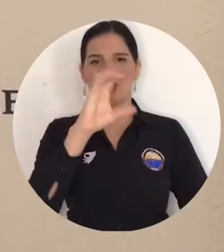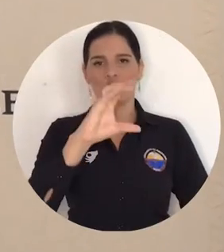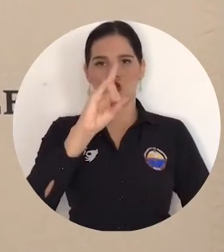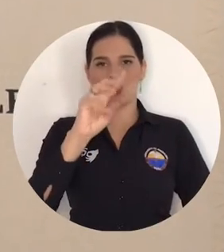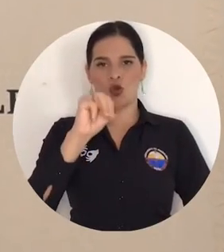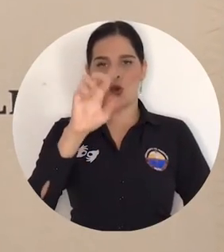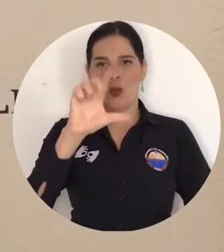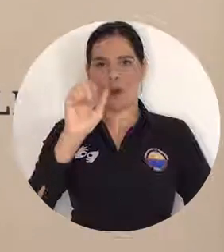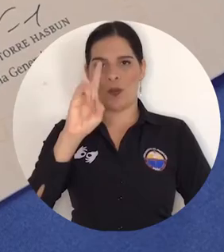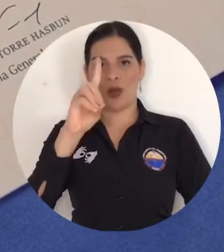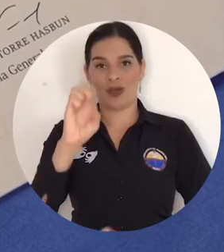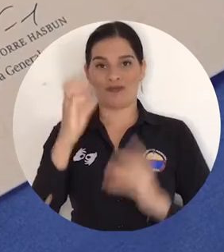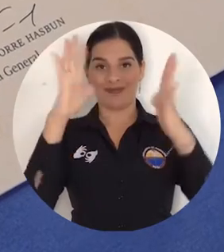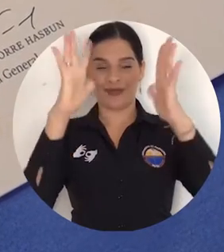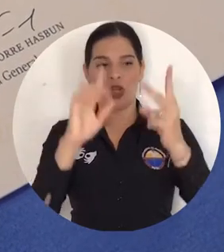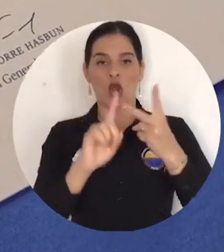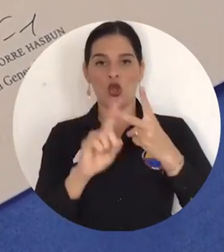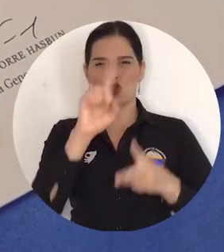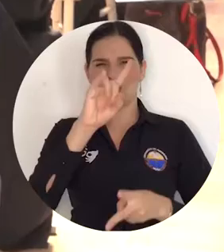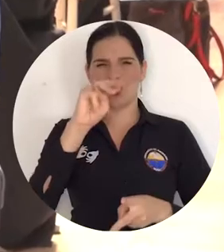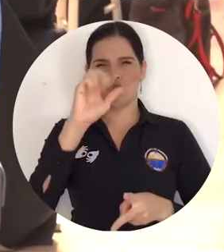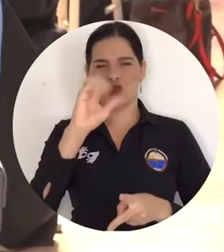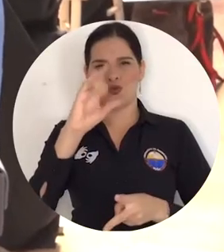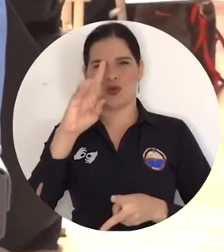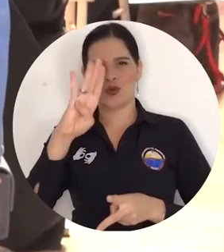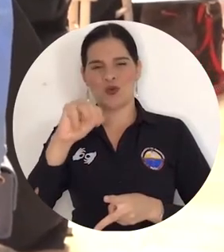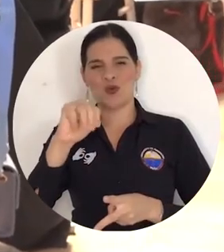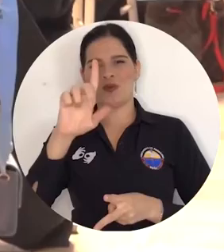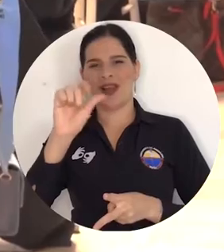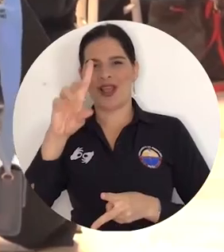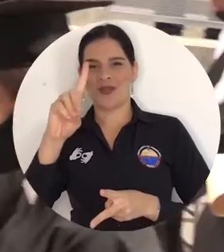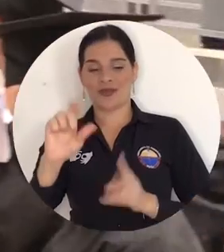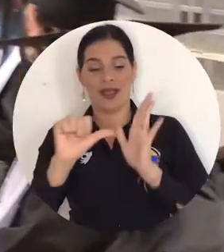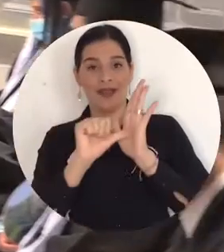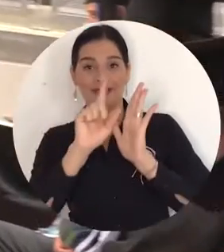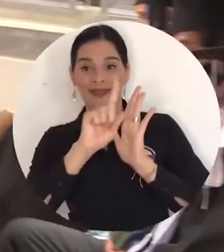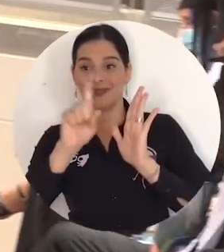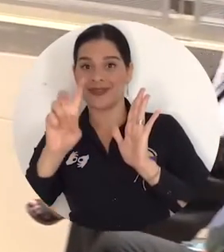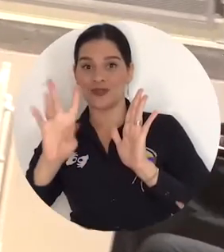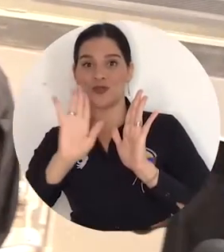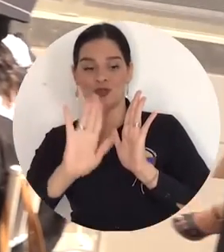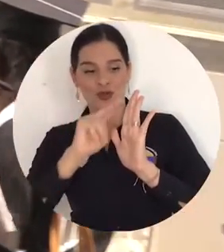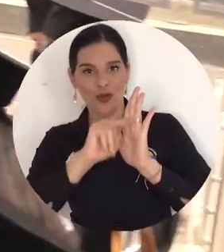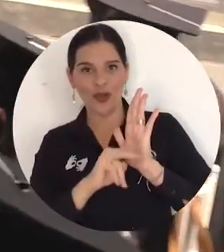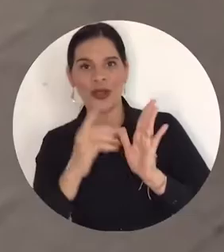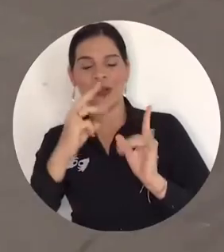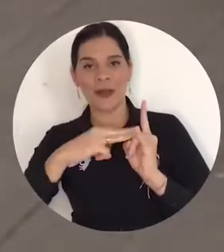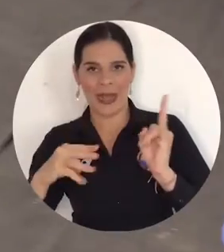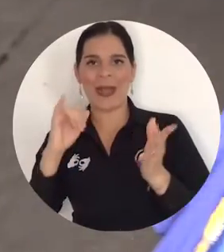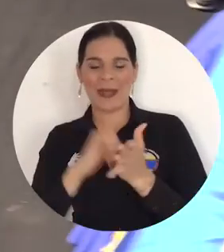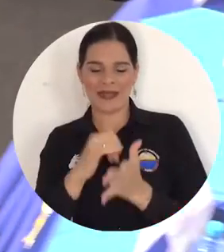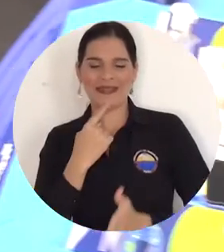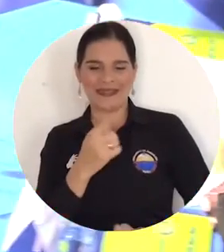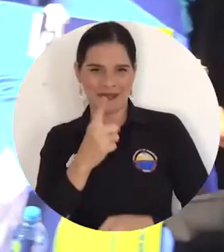cum laude y suma cum laude como lo estipula el artículo 162 del reglamento estudiantil asimismo